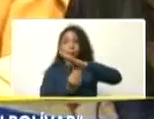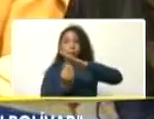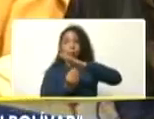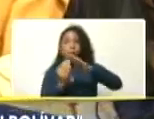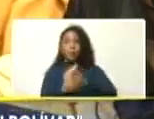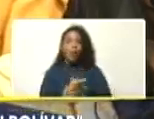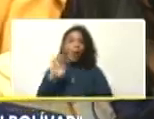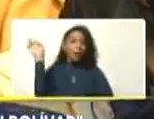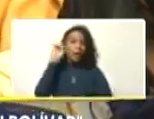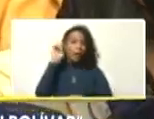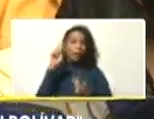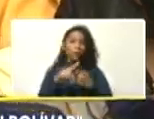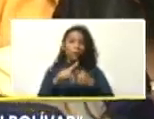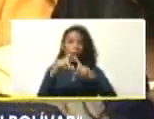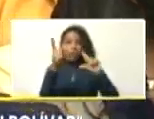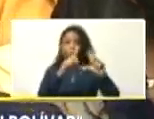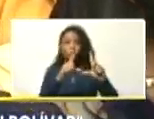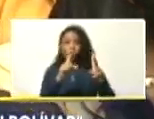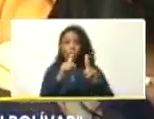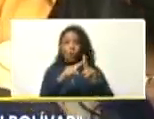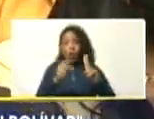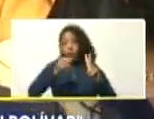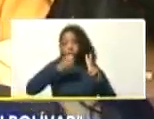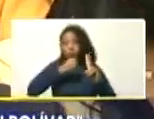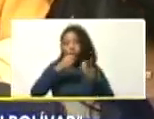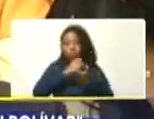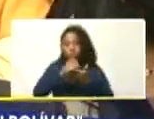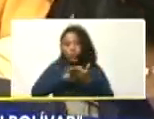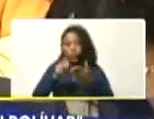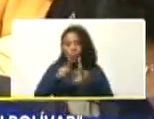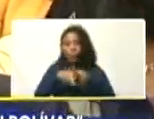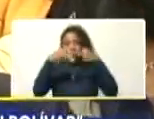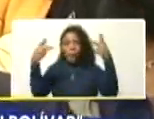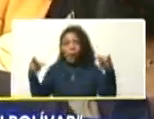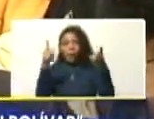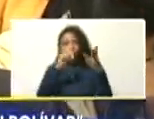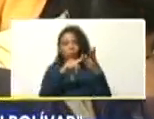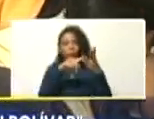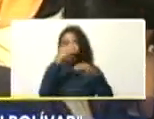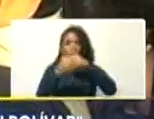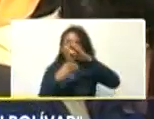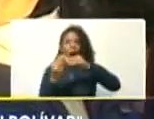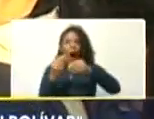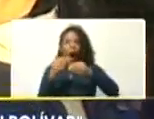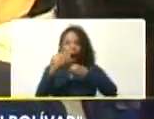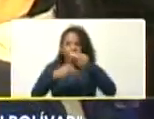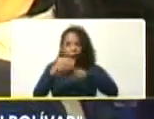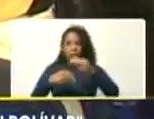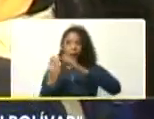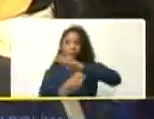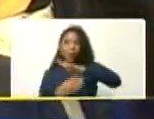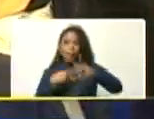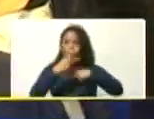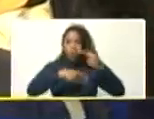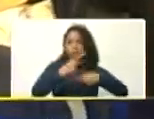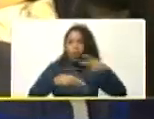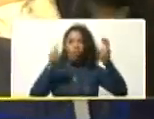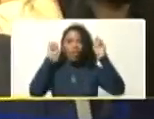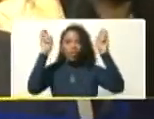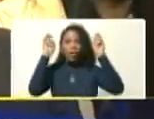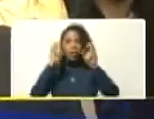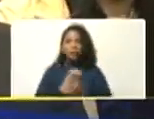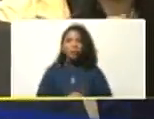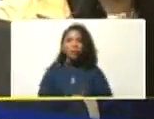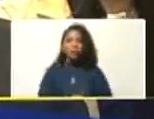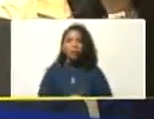la radio, la televisión y prensa escrita, se han convertido en bases para la producción de contenidos a